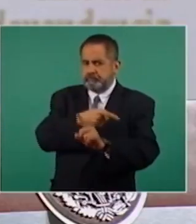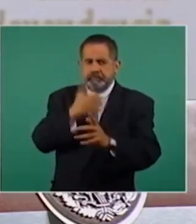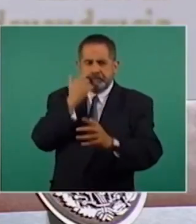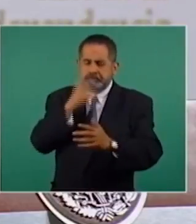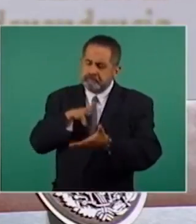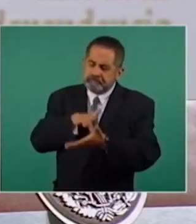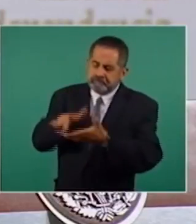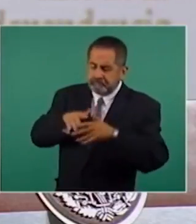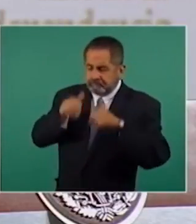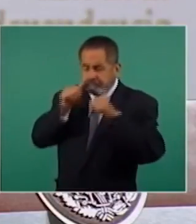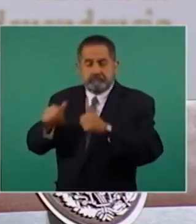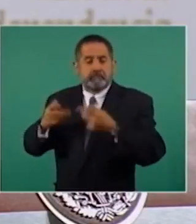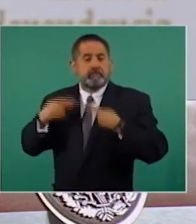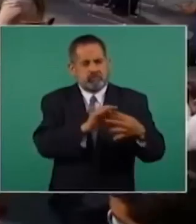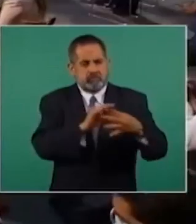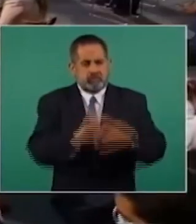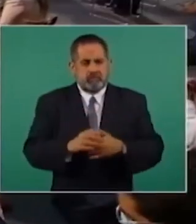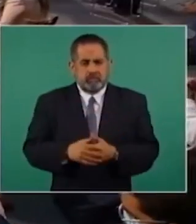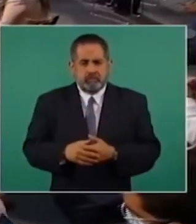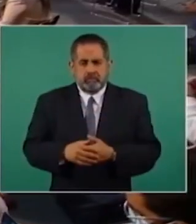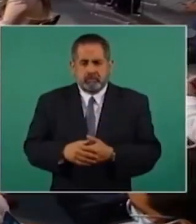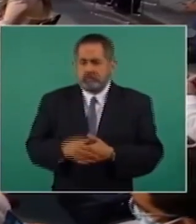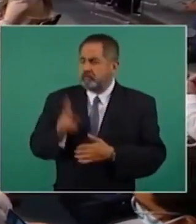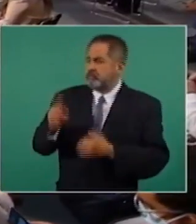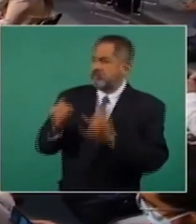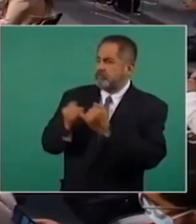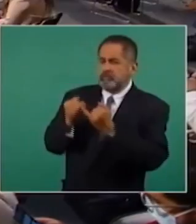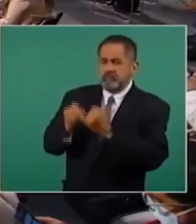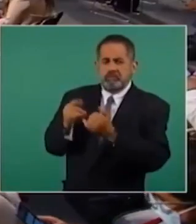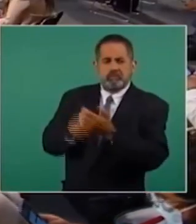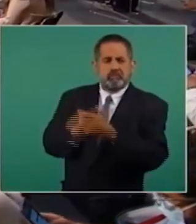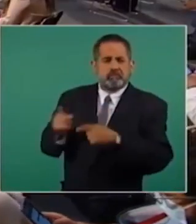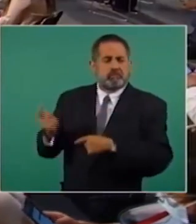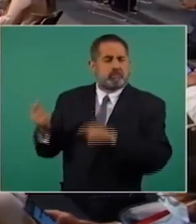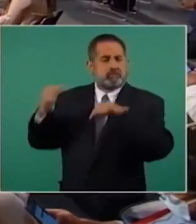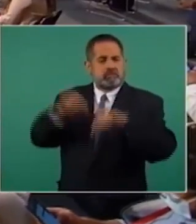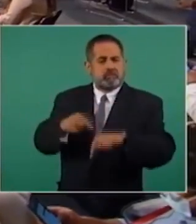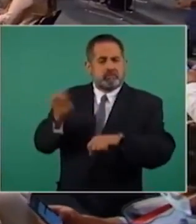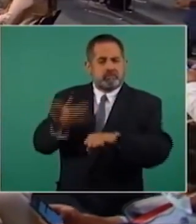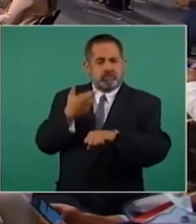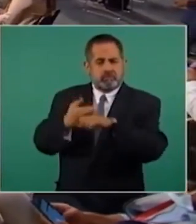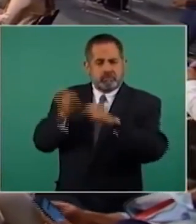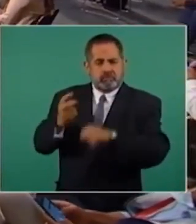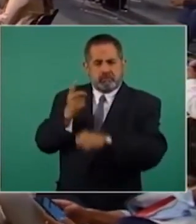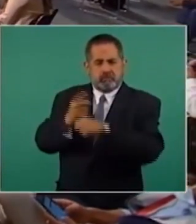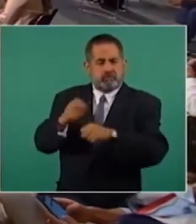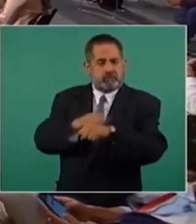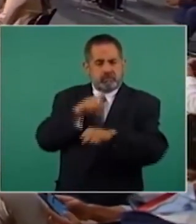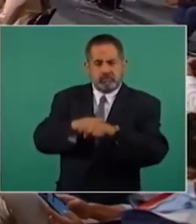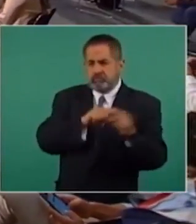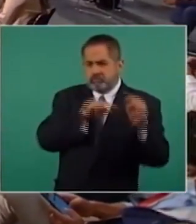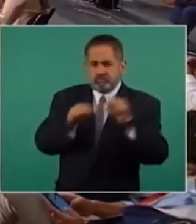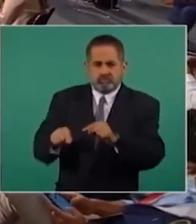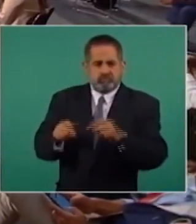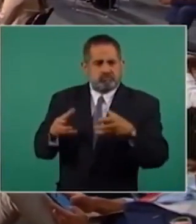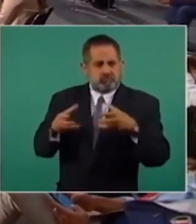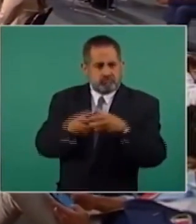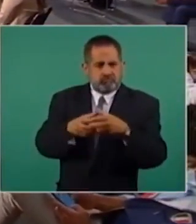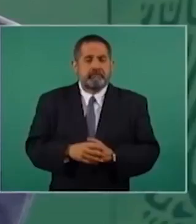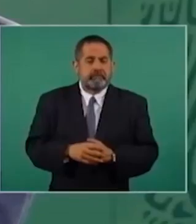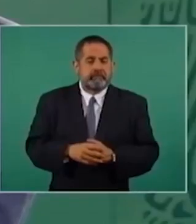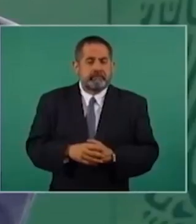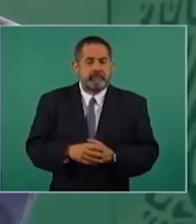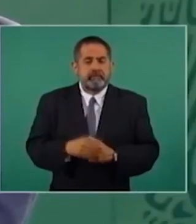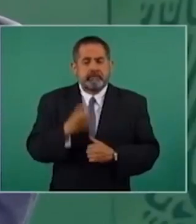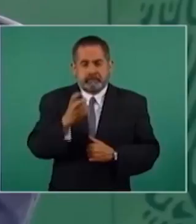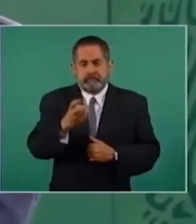los trabajadores. López Obrador dijo que también pidió a la delegación estadounidense dejar de referirse a Guatemala,